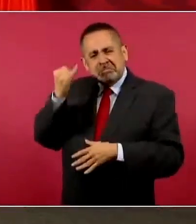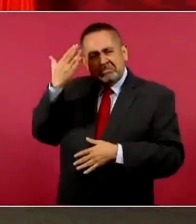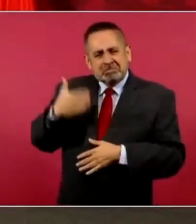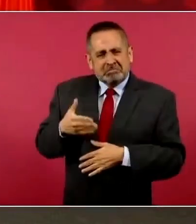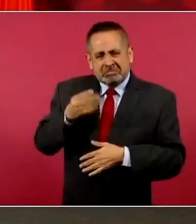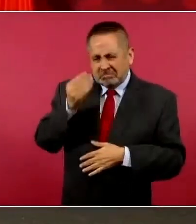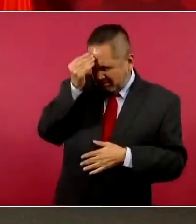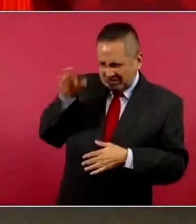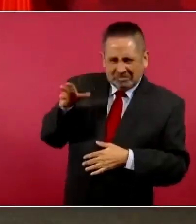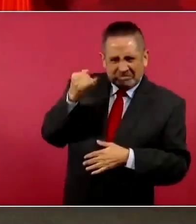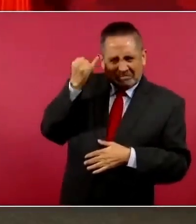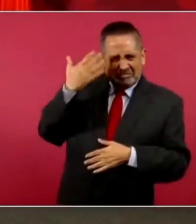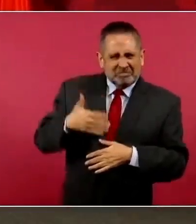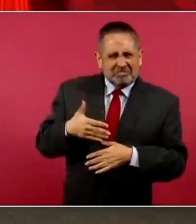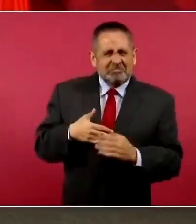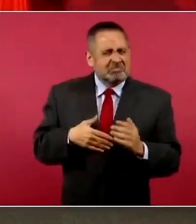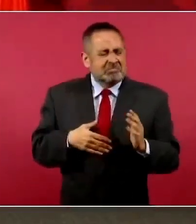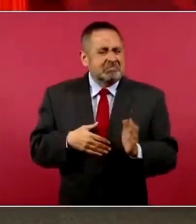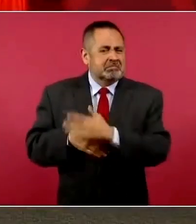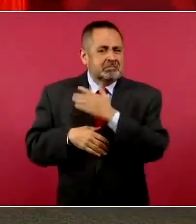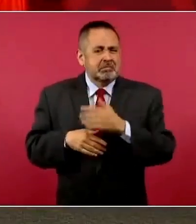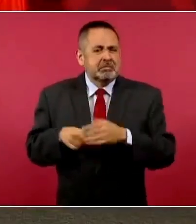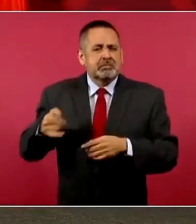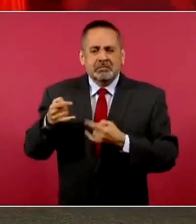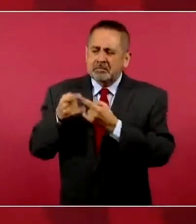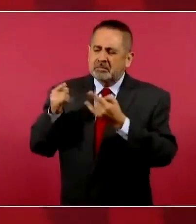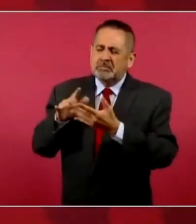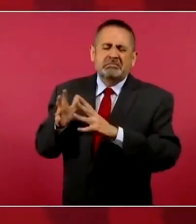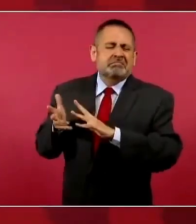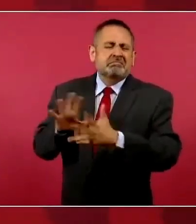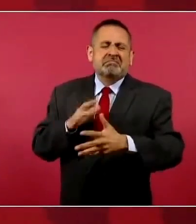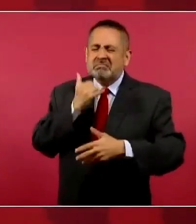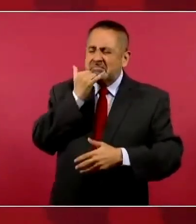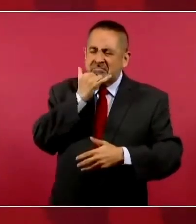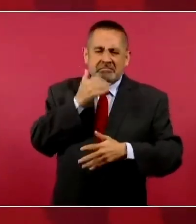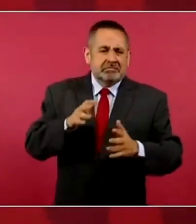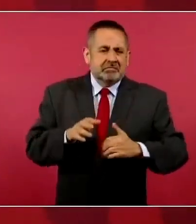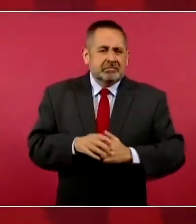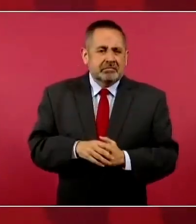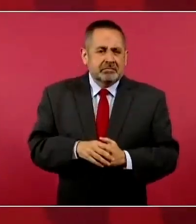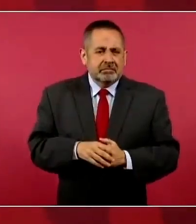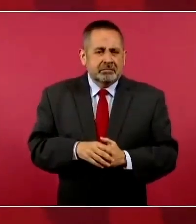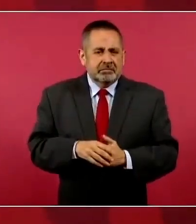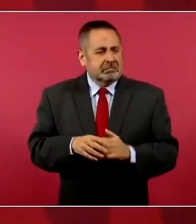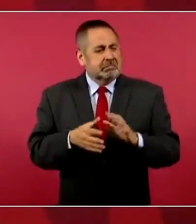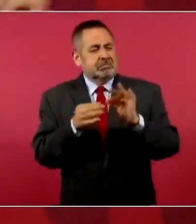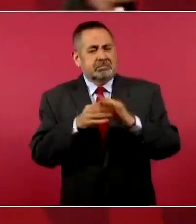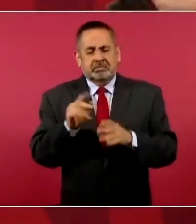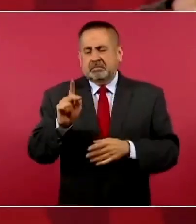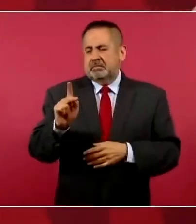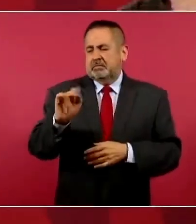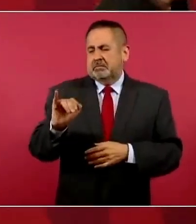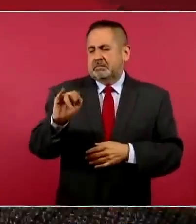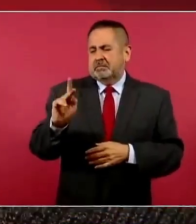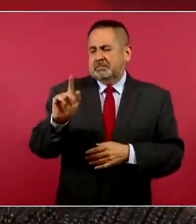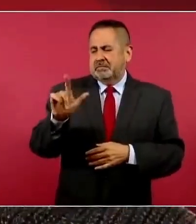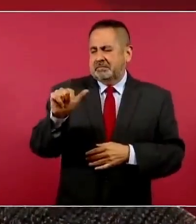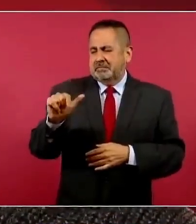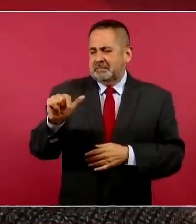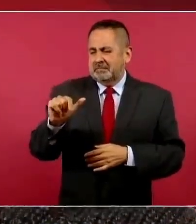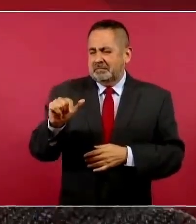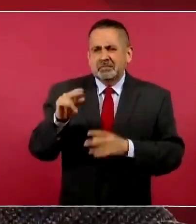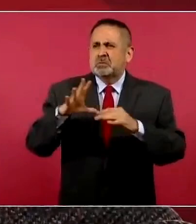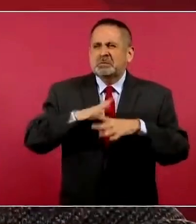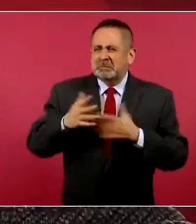distorsiones de la historia, de que el Pípila no existió, de que cómo iba a cargar una piedra